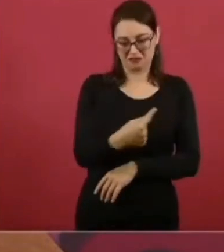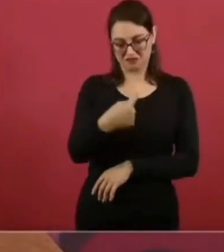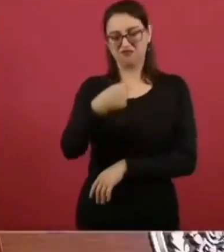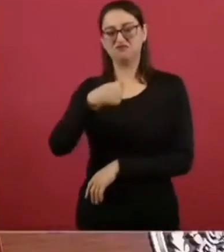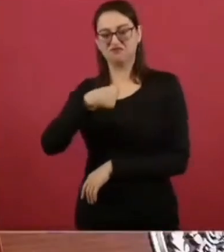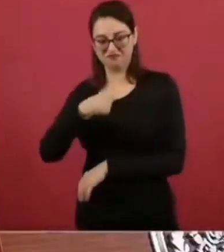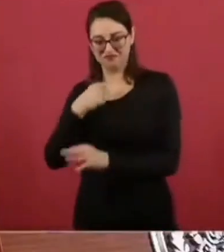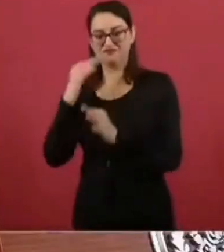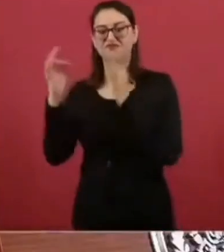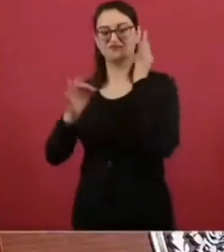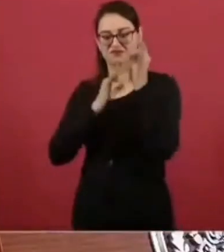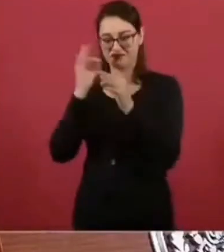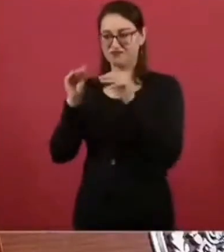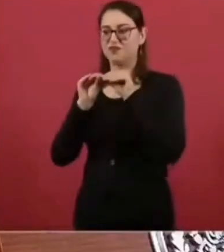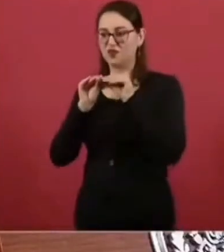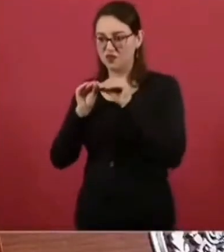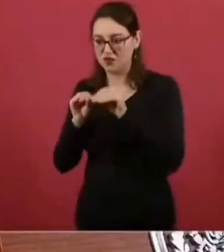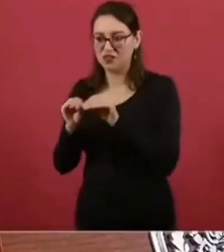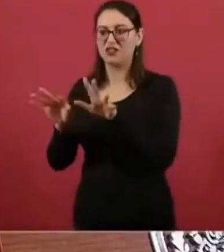porque todo estaba silenciado,